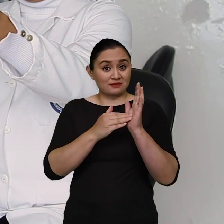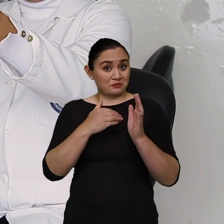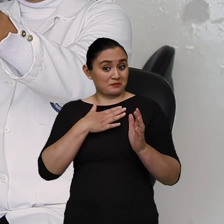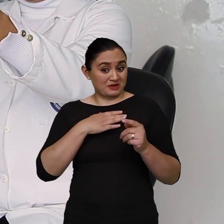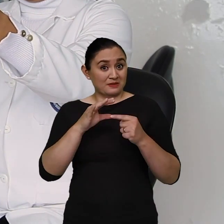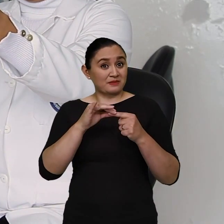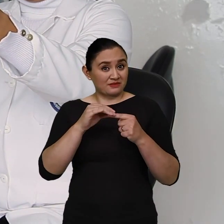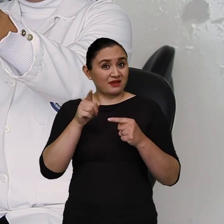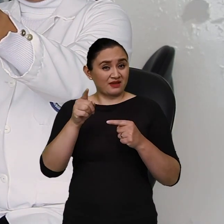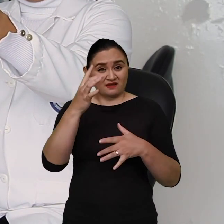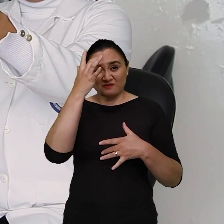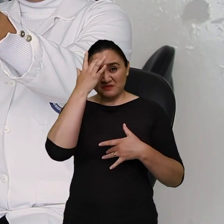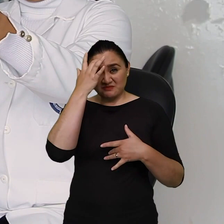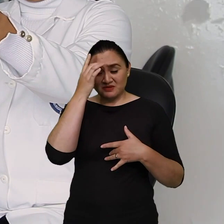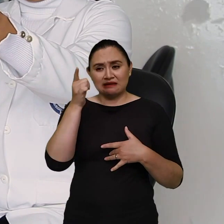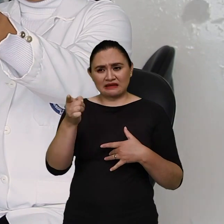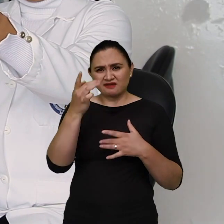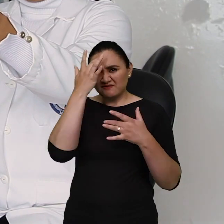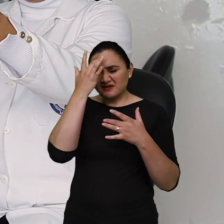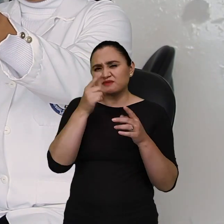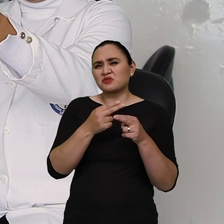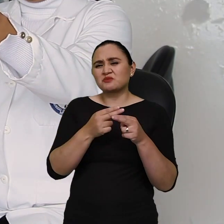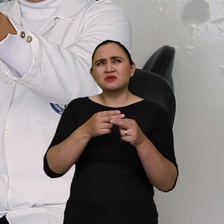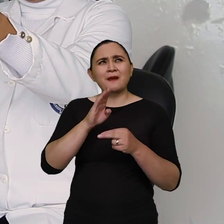Pau que le dio...